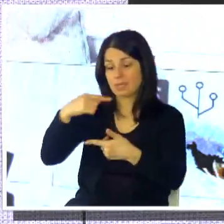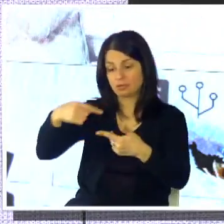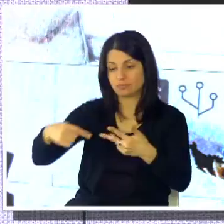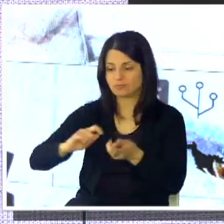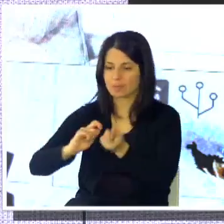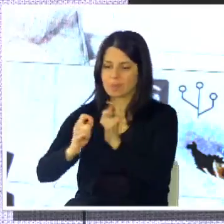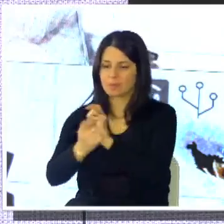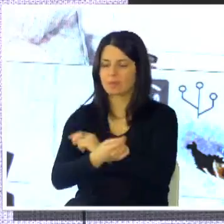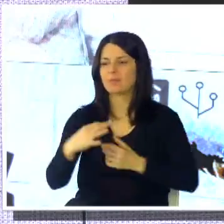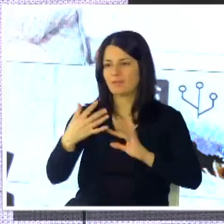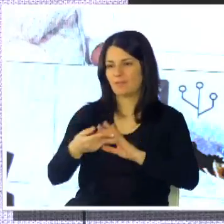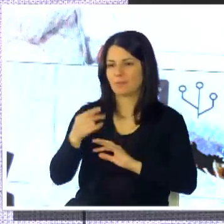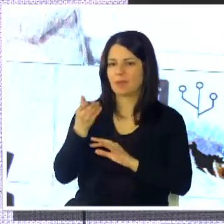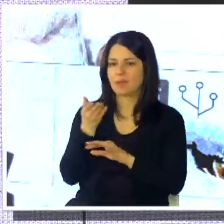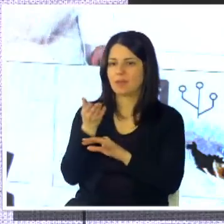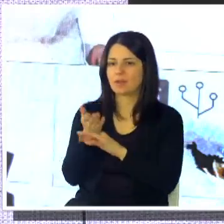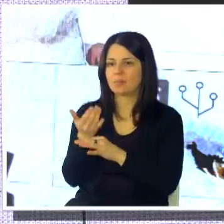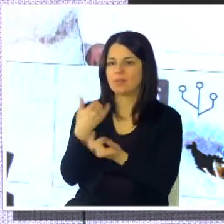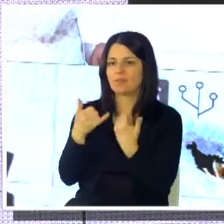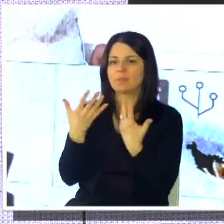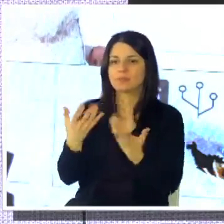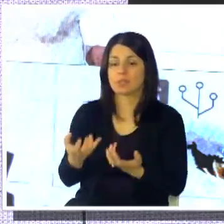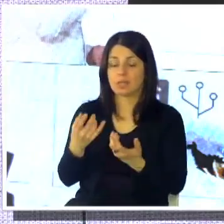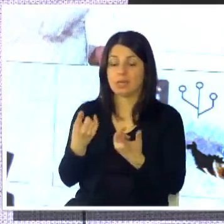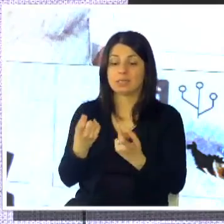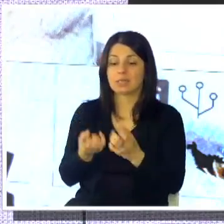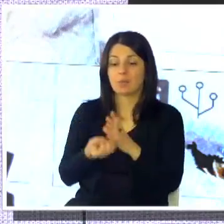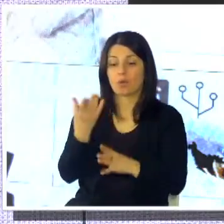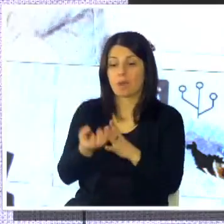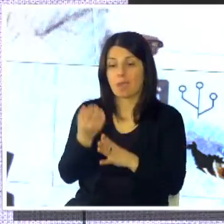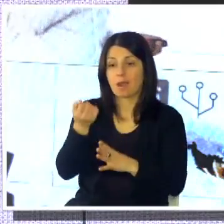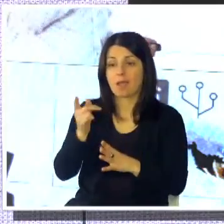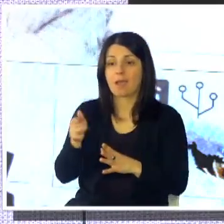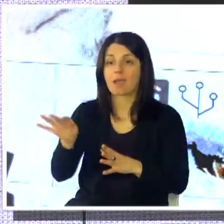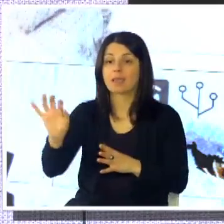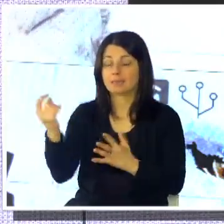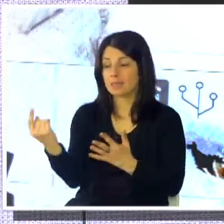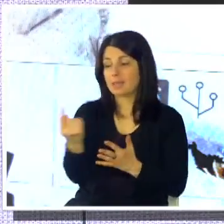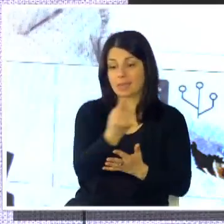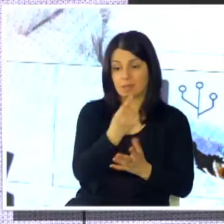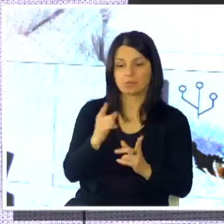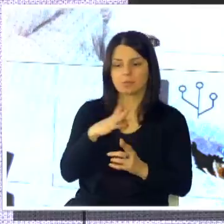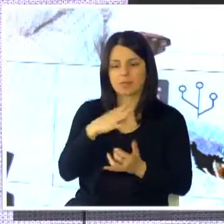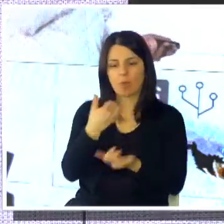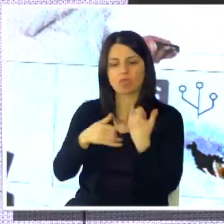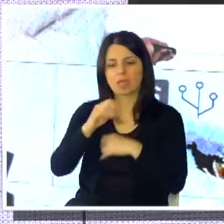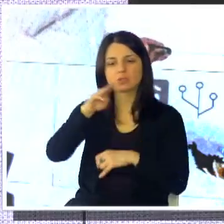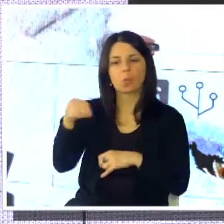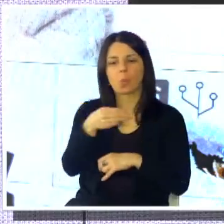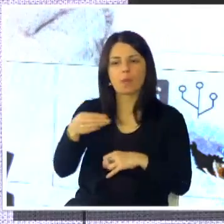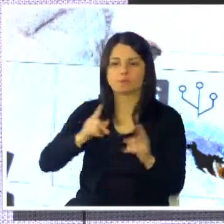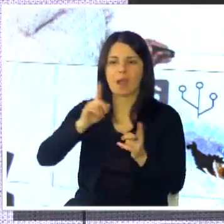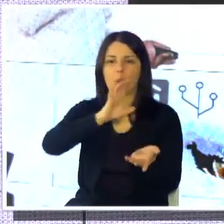cambiando sus protocolos, había que desarrollar un agente para cada uno de ellos. Y también extraemos datos de las páginas web de algunos